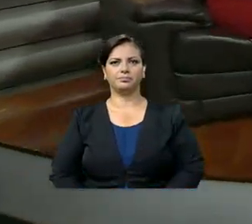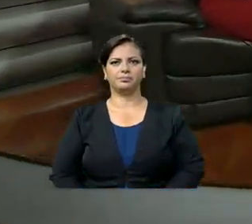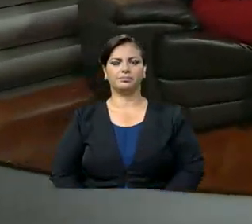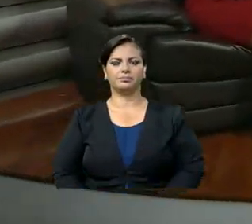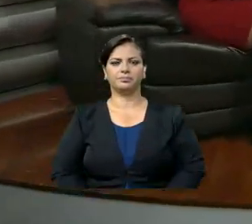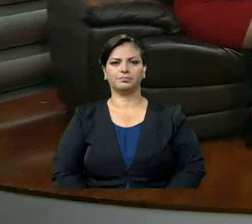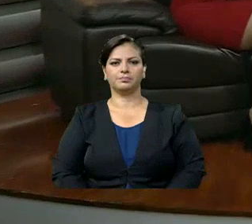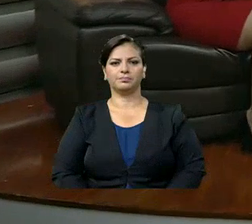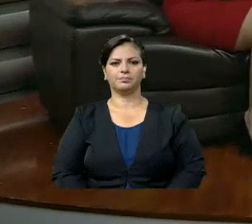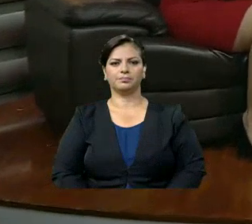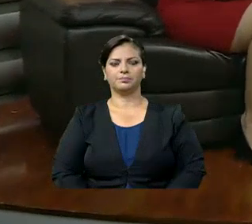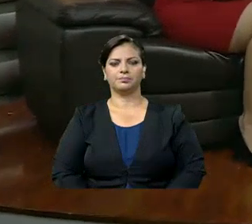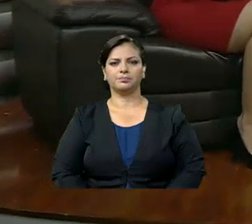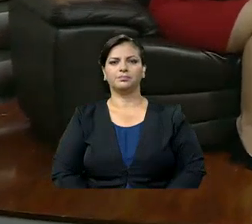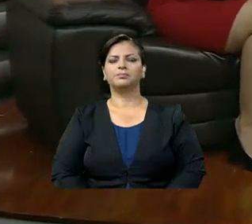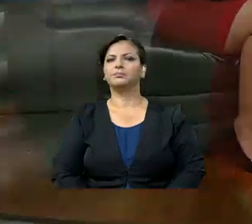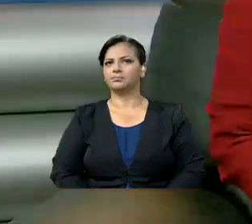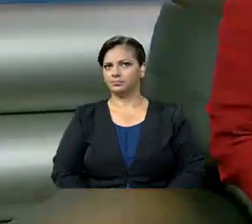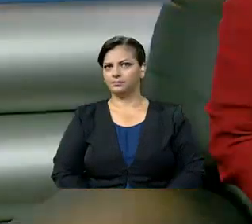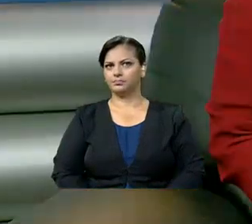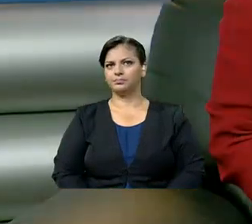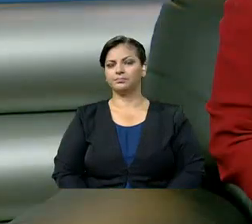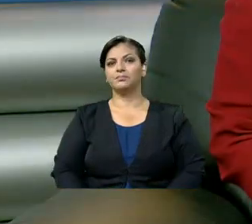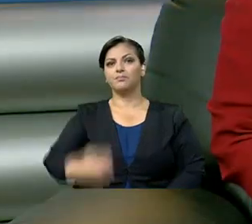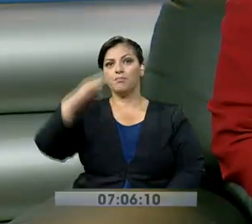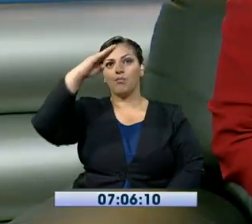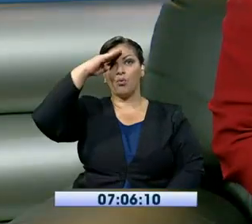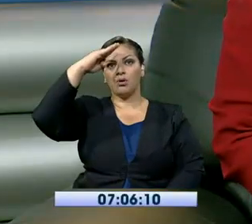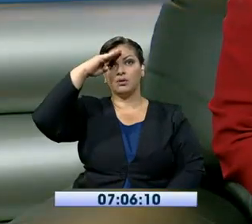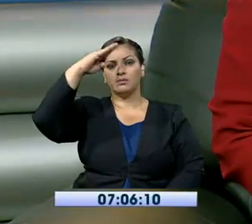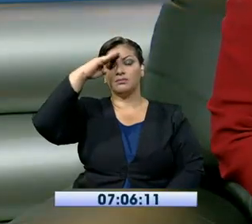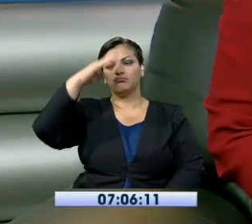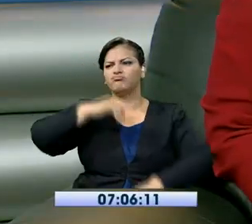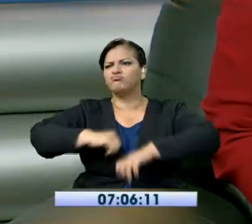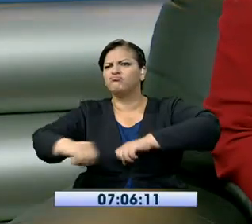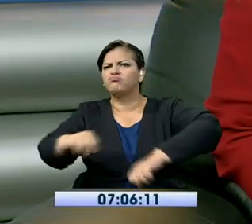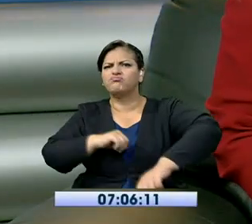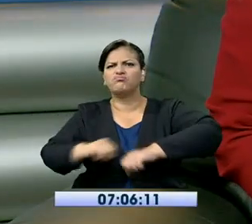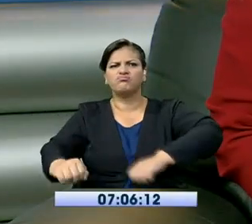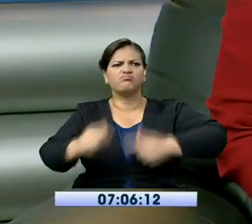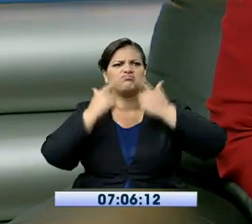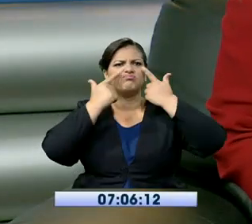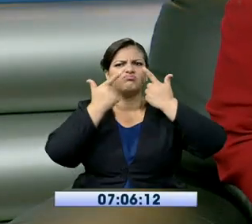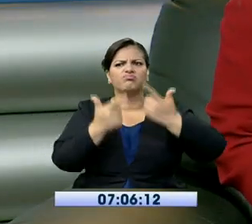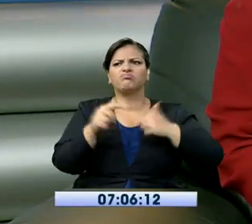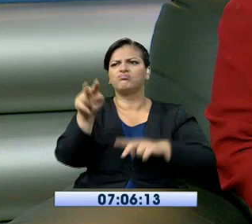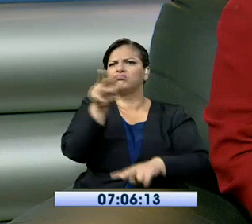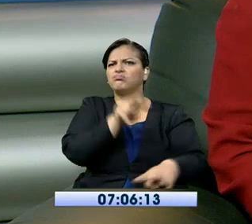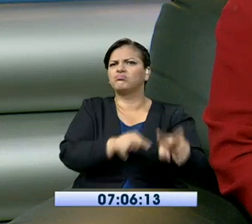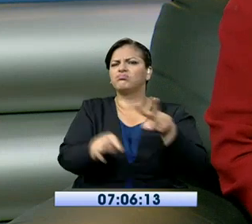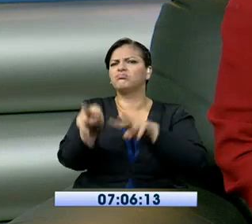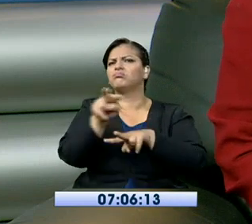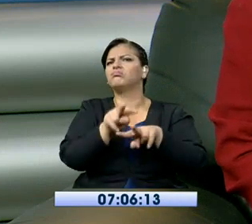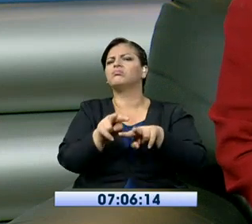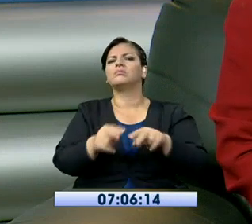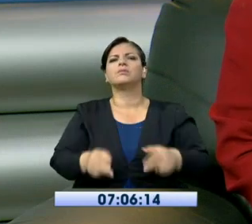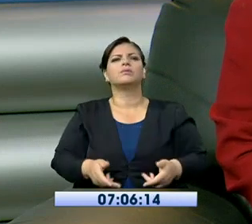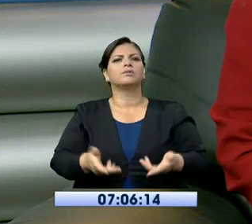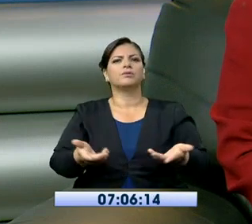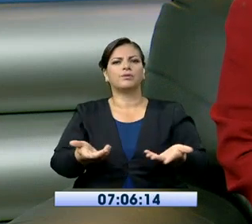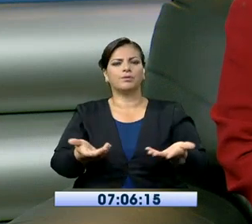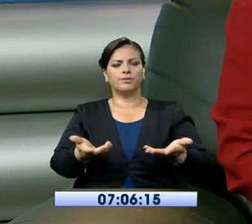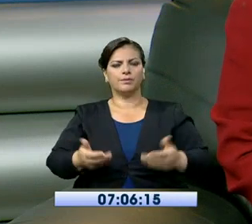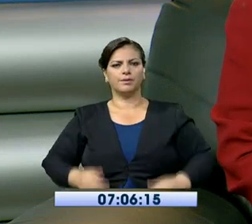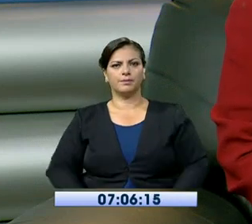Dos menores aislados, un adulto detenido y armas de fuego decomisadas son el resultado de un operativo policial ejecutado durante